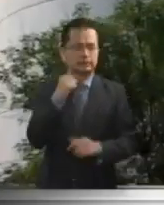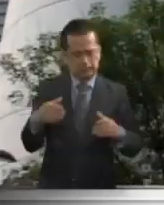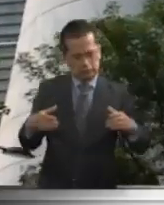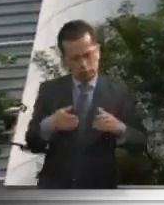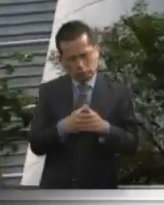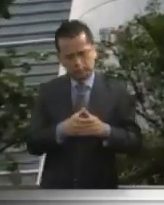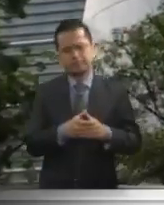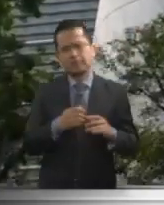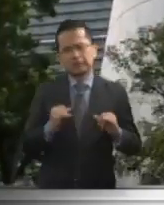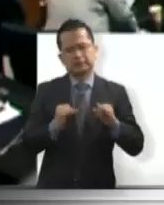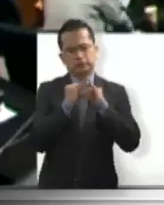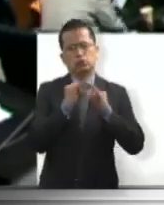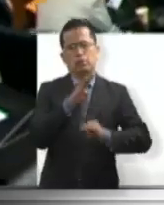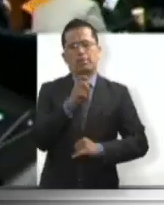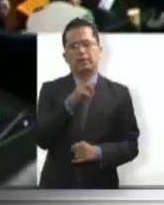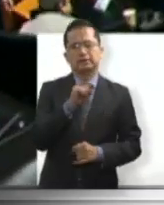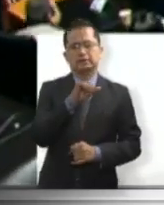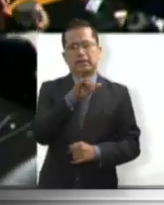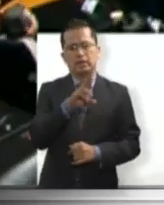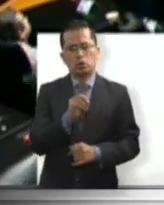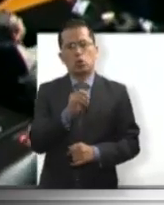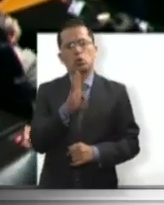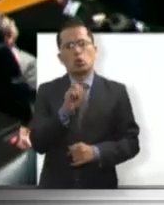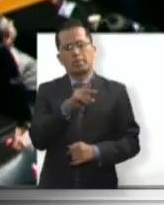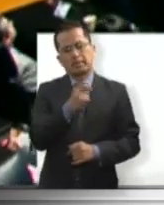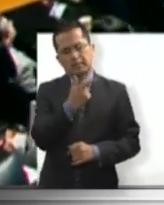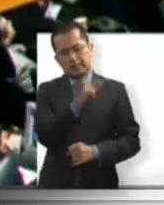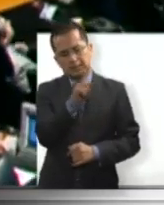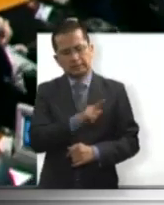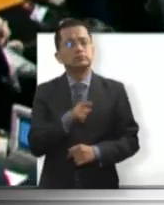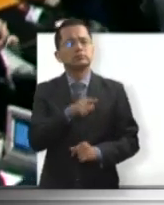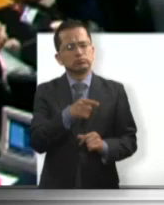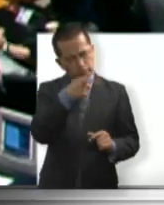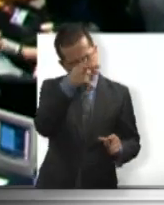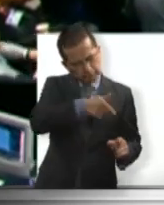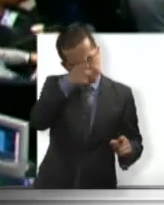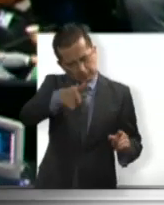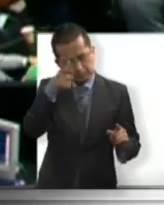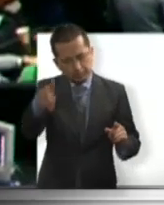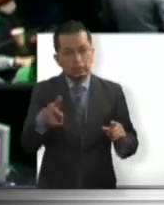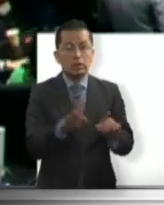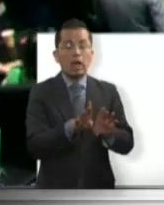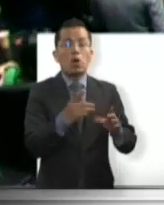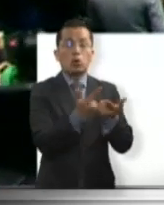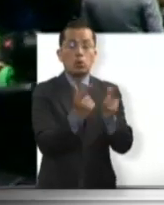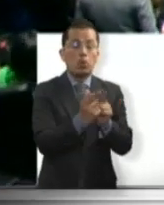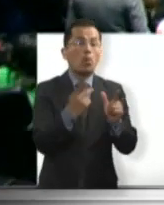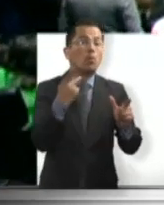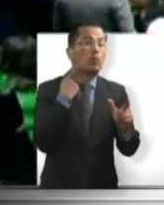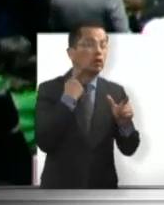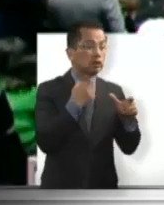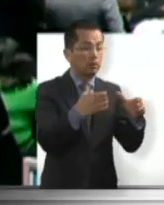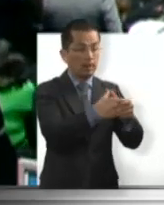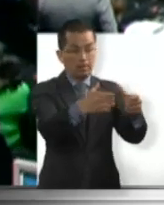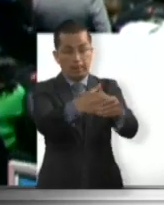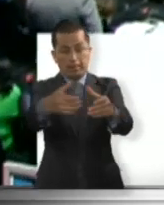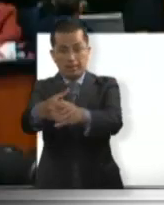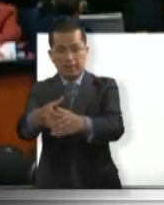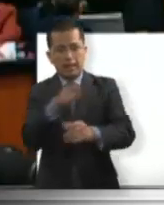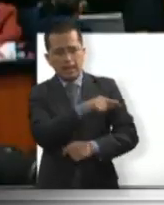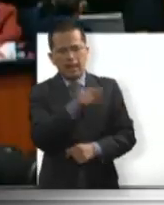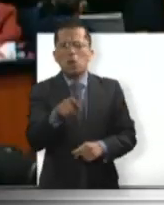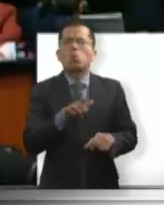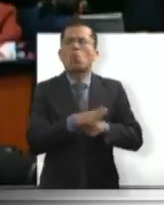un documento en el que identifica 7 temas en los que convergen las agendas legislativas de los 3 principales grupos parlamentarios representados en la Cámara